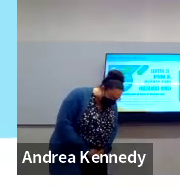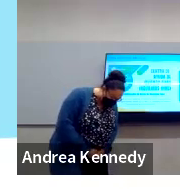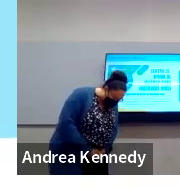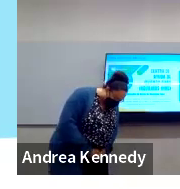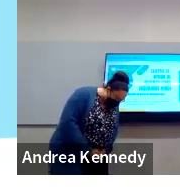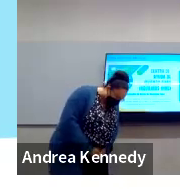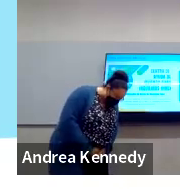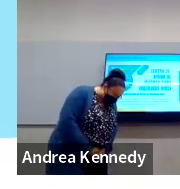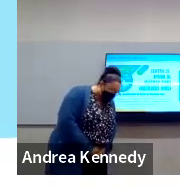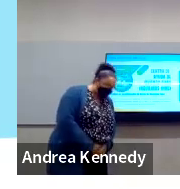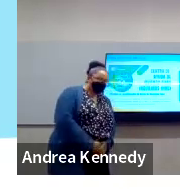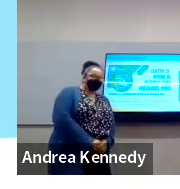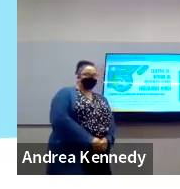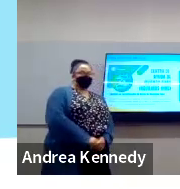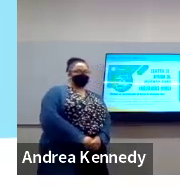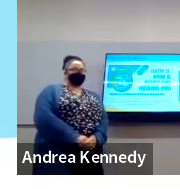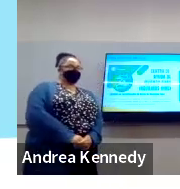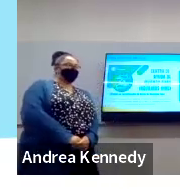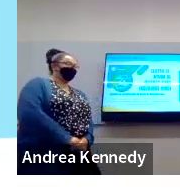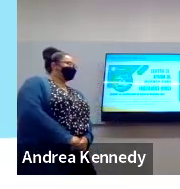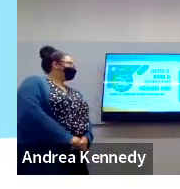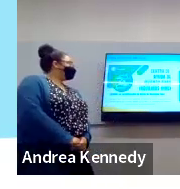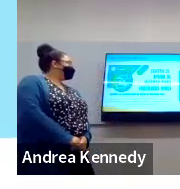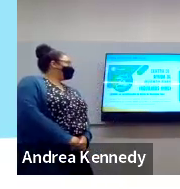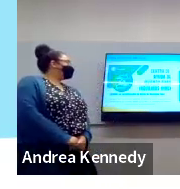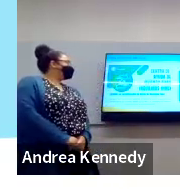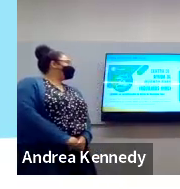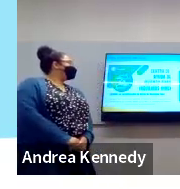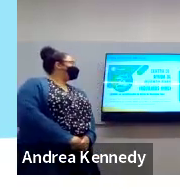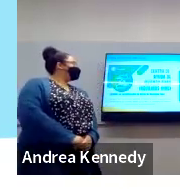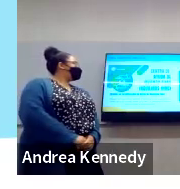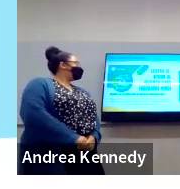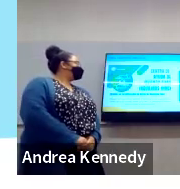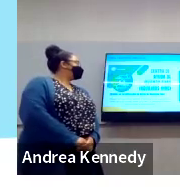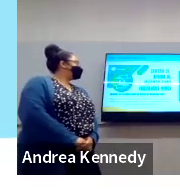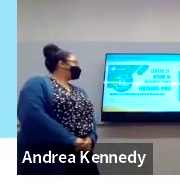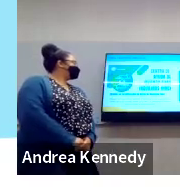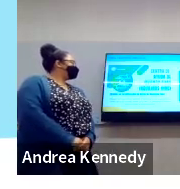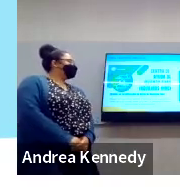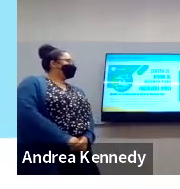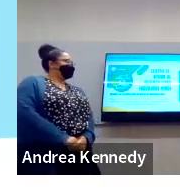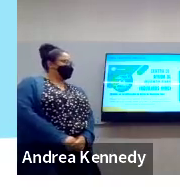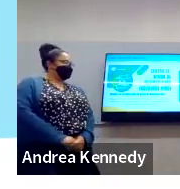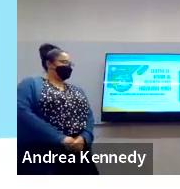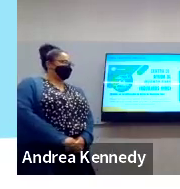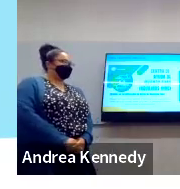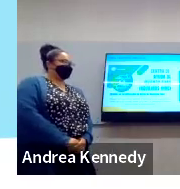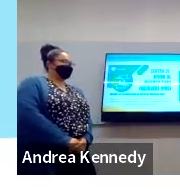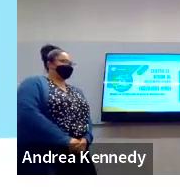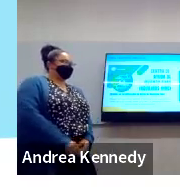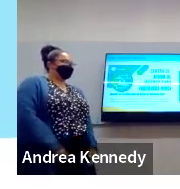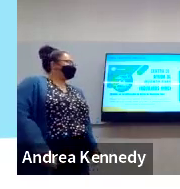videollamada virtualmente, está nuestro enlace aquí en la pantalla para que ustedes puedan enlazar